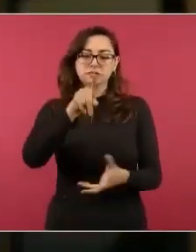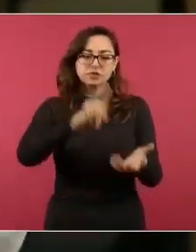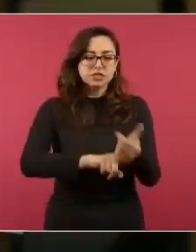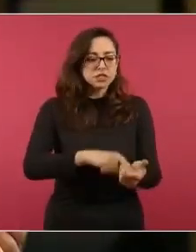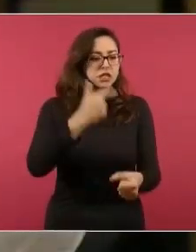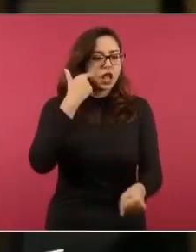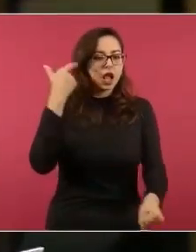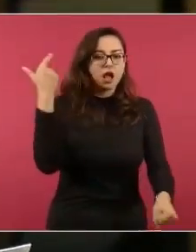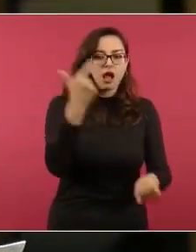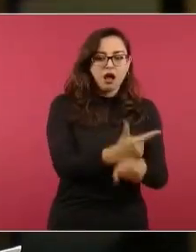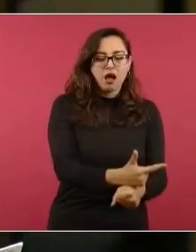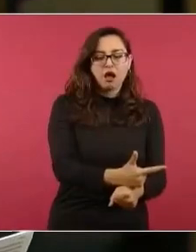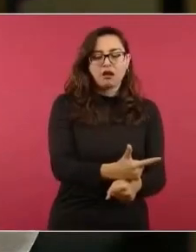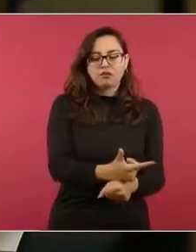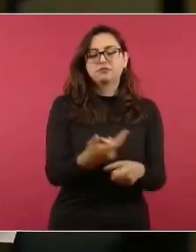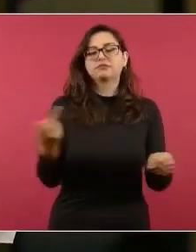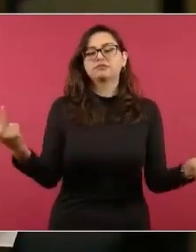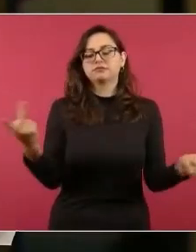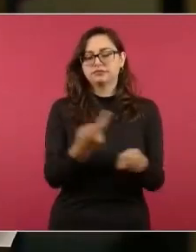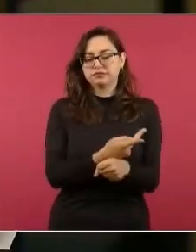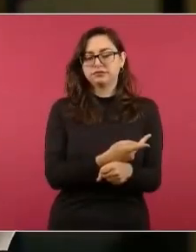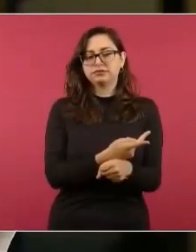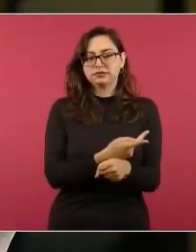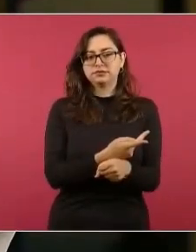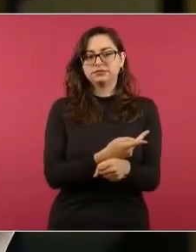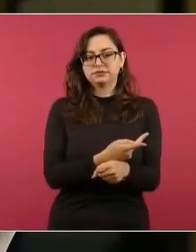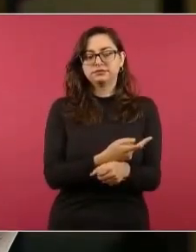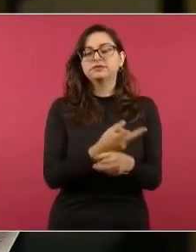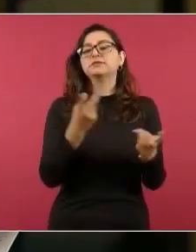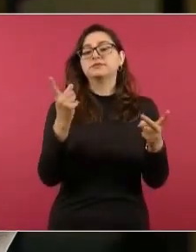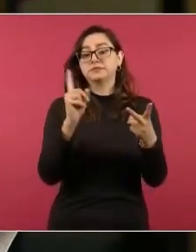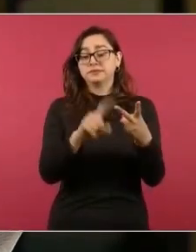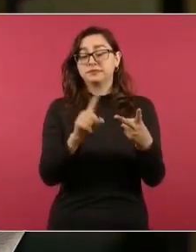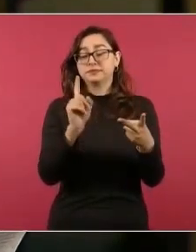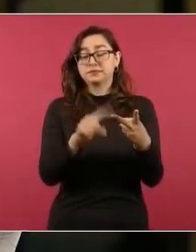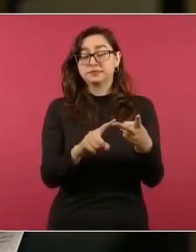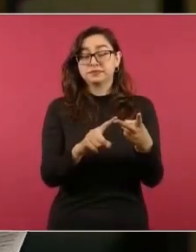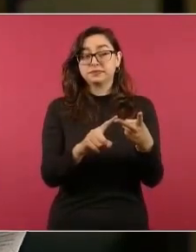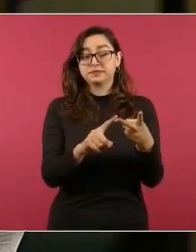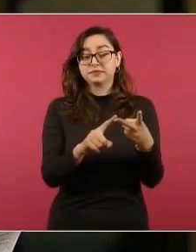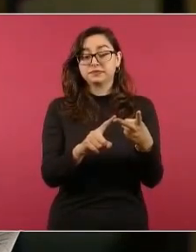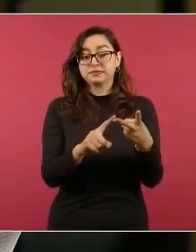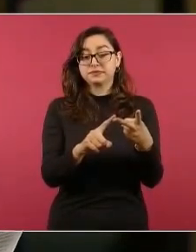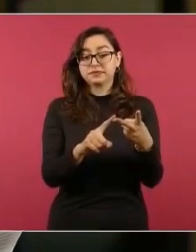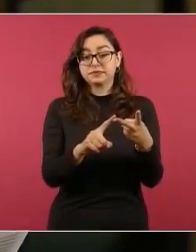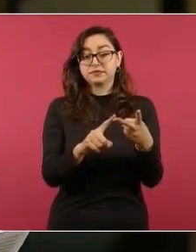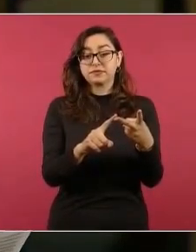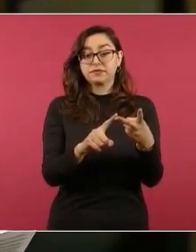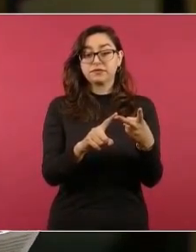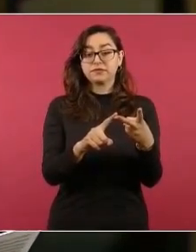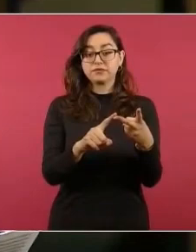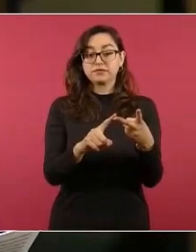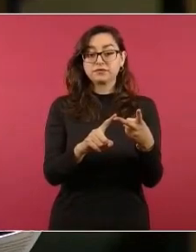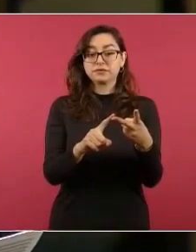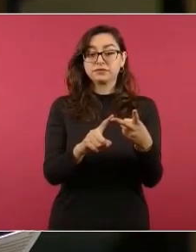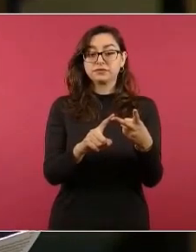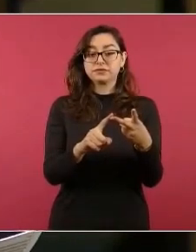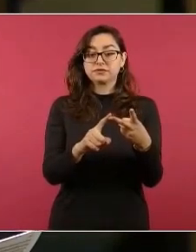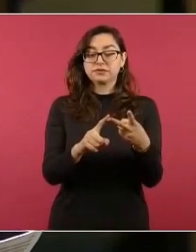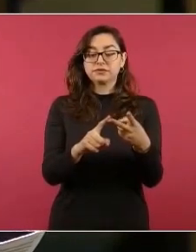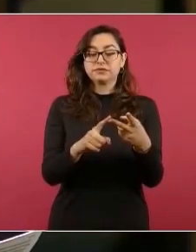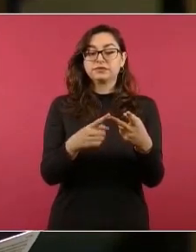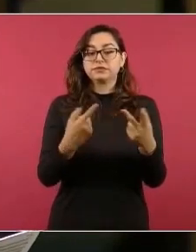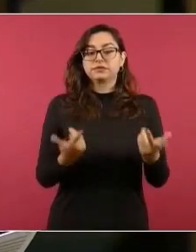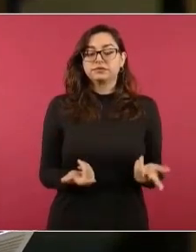cómo transita todo este circuito, se da uno cuenta que el segundo factor es que gran parte del presupuesto de la